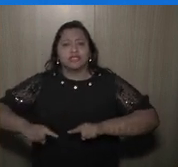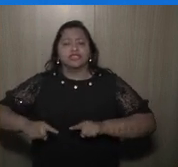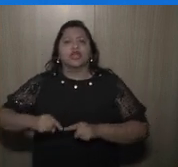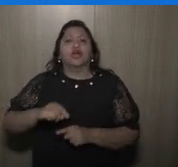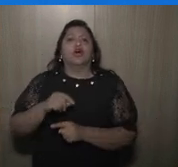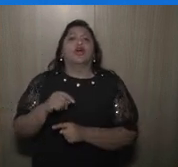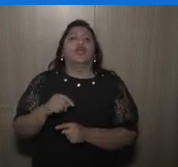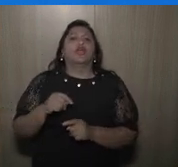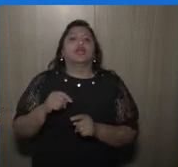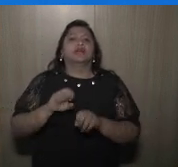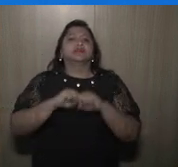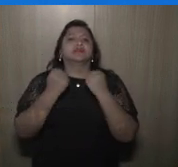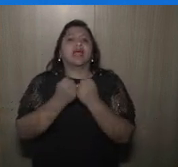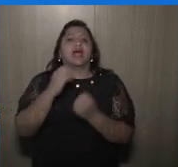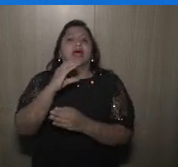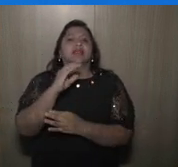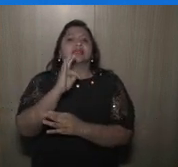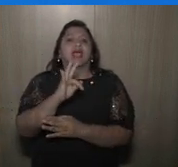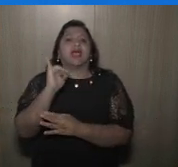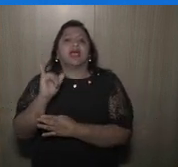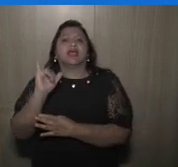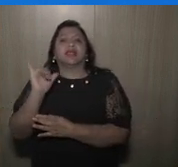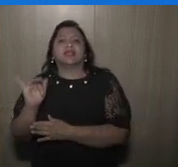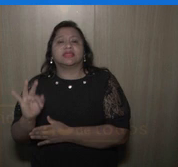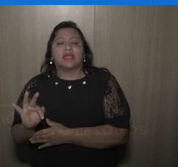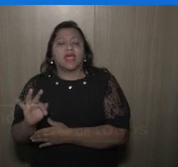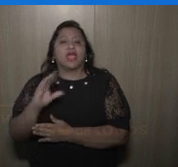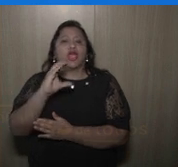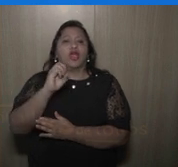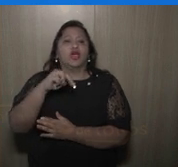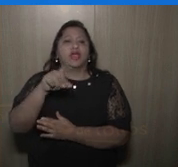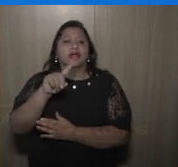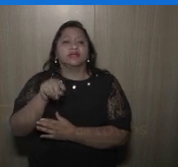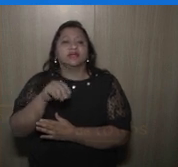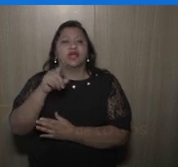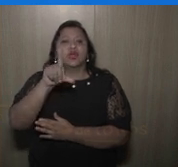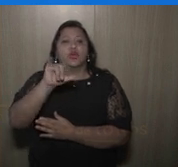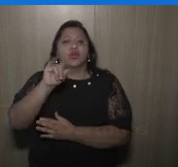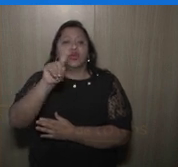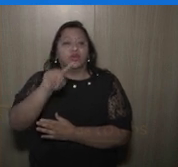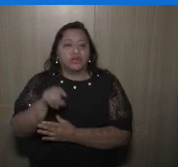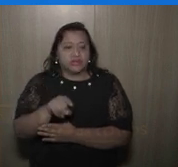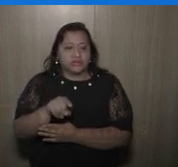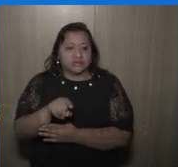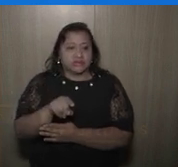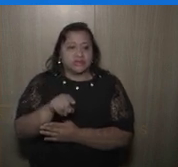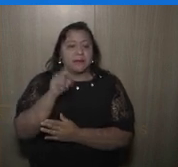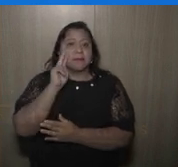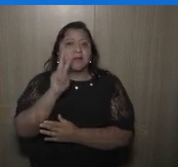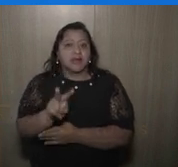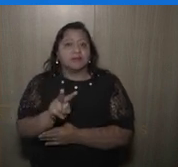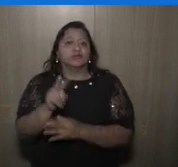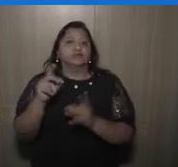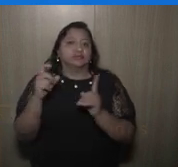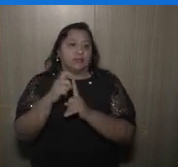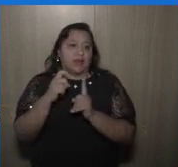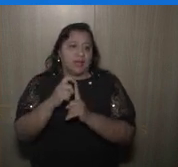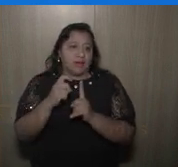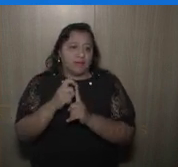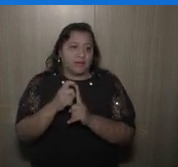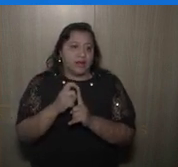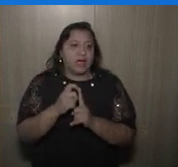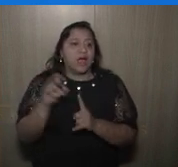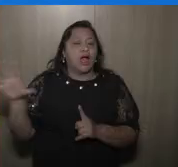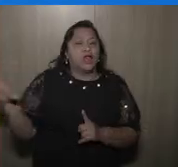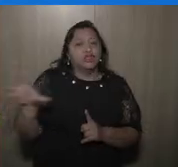TIT de CONASES, Luis Eduardo Peláez. Le damos la palabra entonces a nuestro moderador. Un cordial saludo